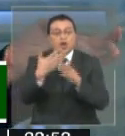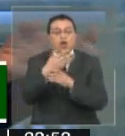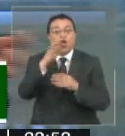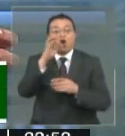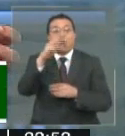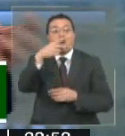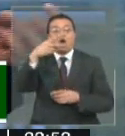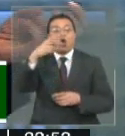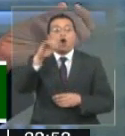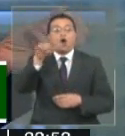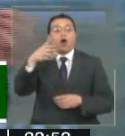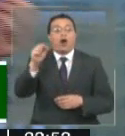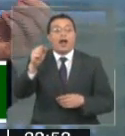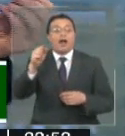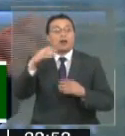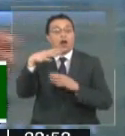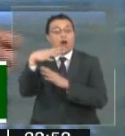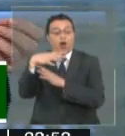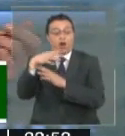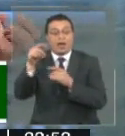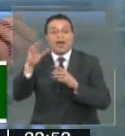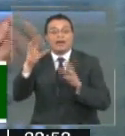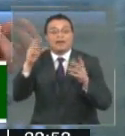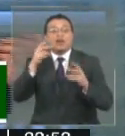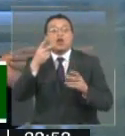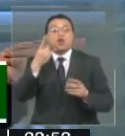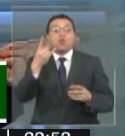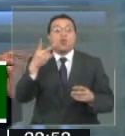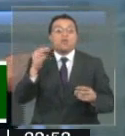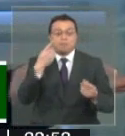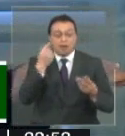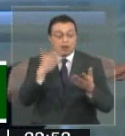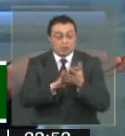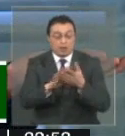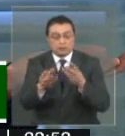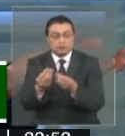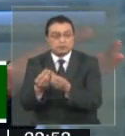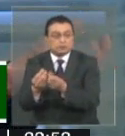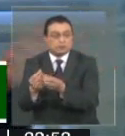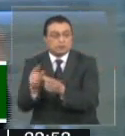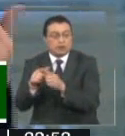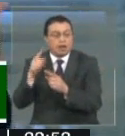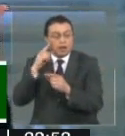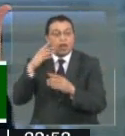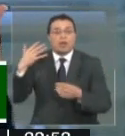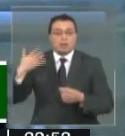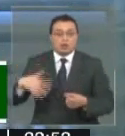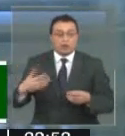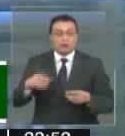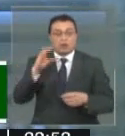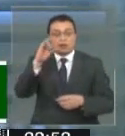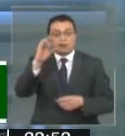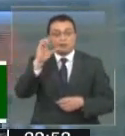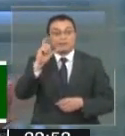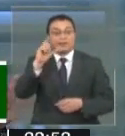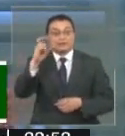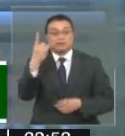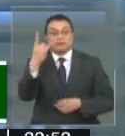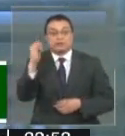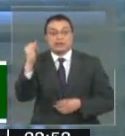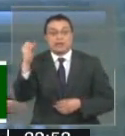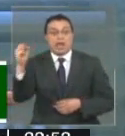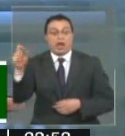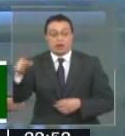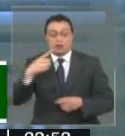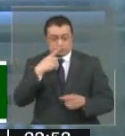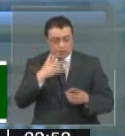distintas parras, uh-huh. de las distintas cepas, con el tacto solamente. Era bastante, o sea, y los mismos guías decían, esto para nosotros es un desafío,